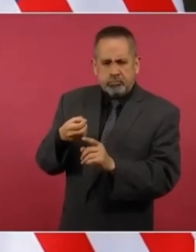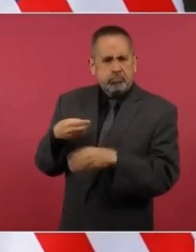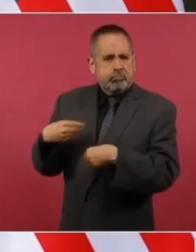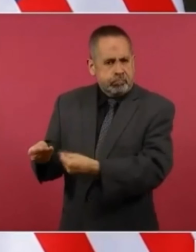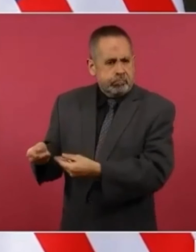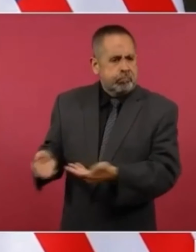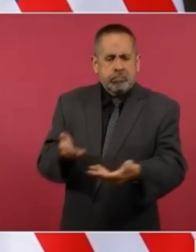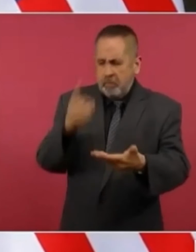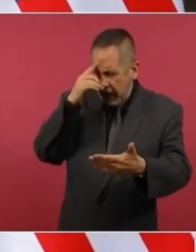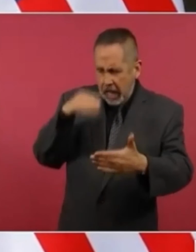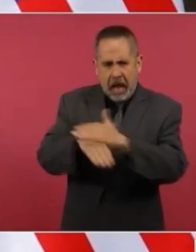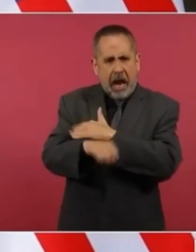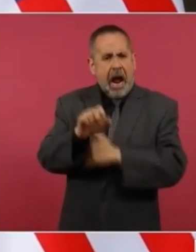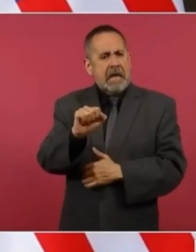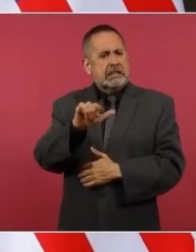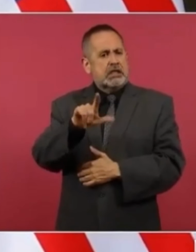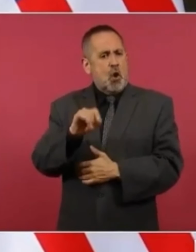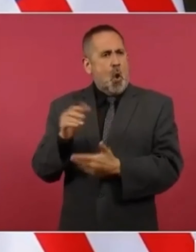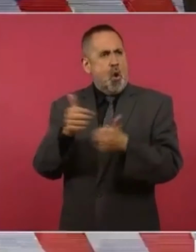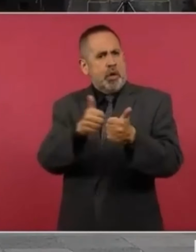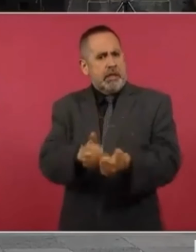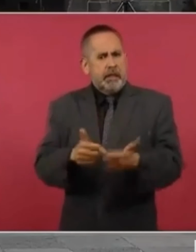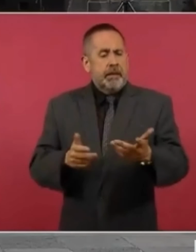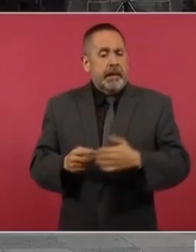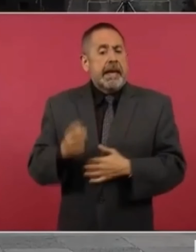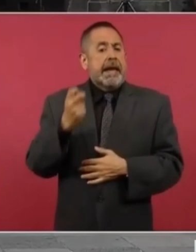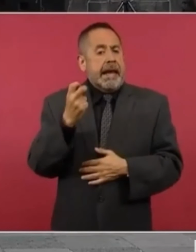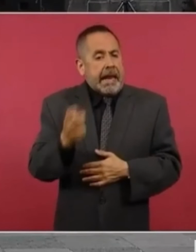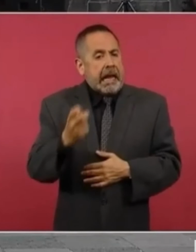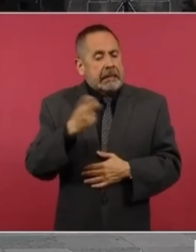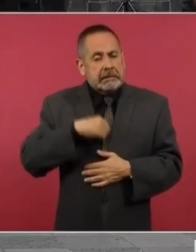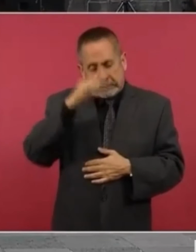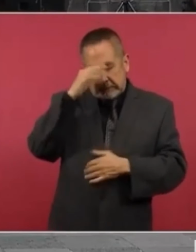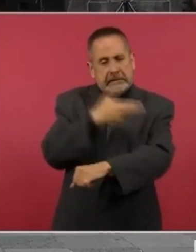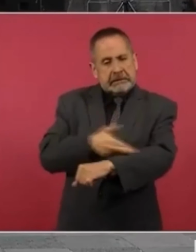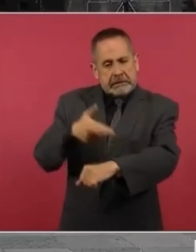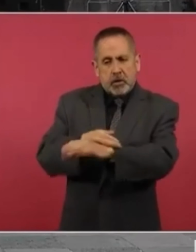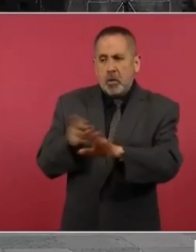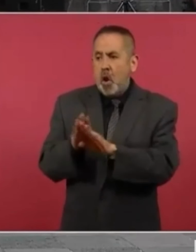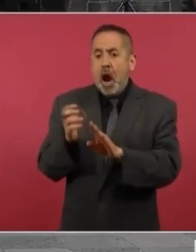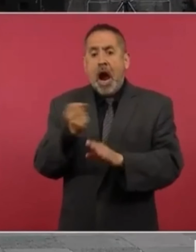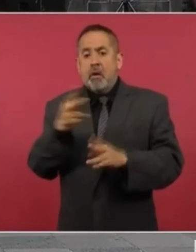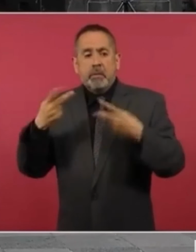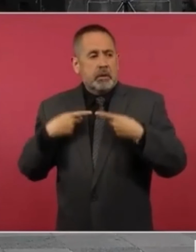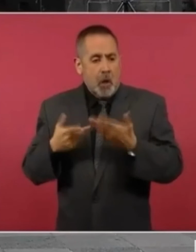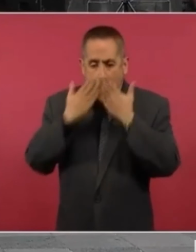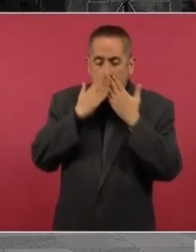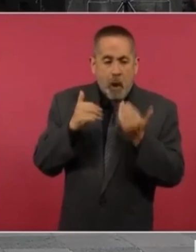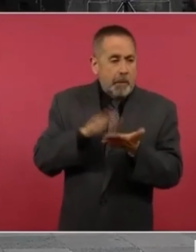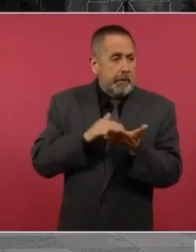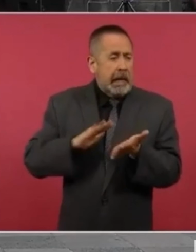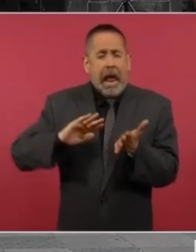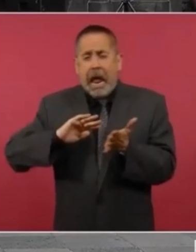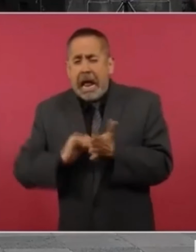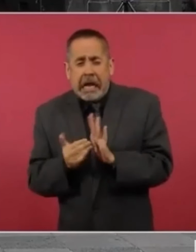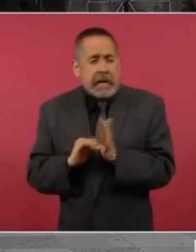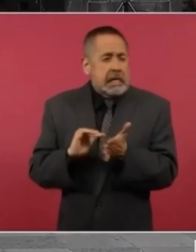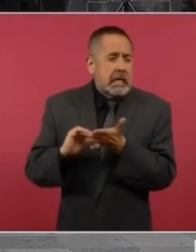para buscar asilo. Esto va a reducir el número de personas que tratan de cruzar ilegalmente la